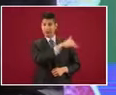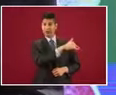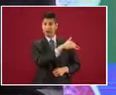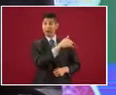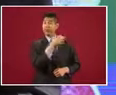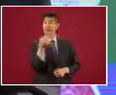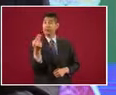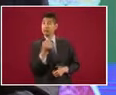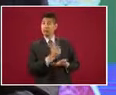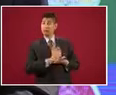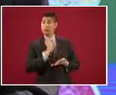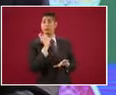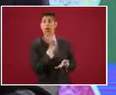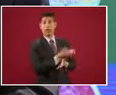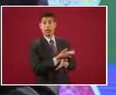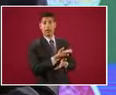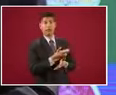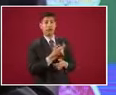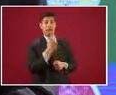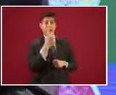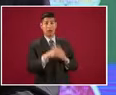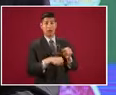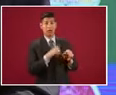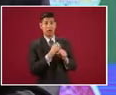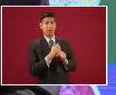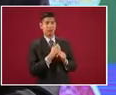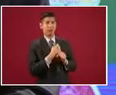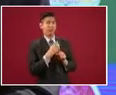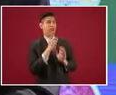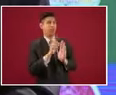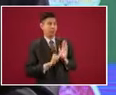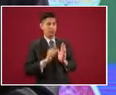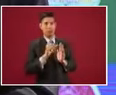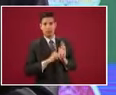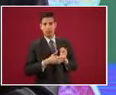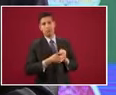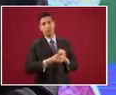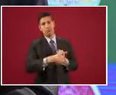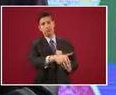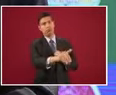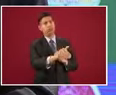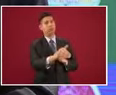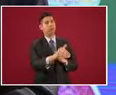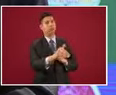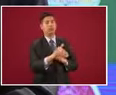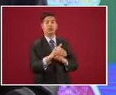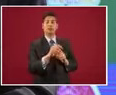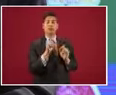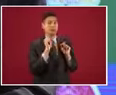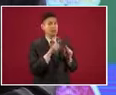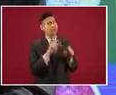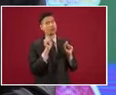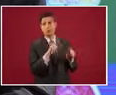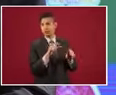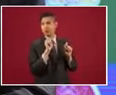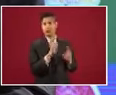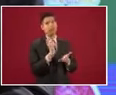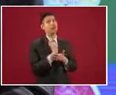anual por varios años más. que ahora les